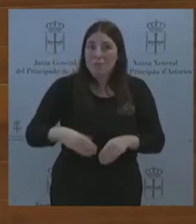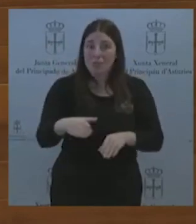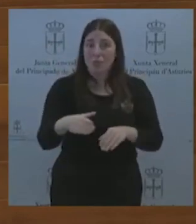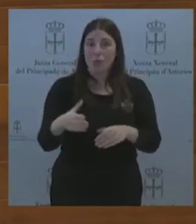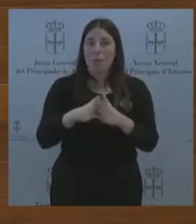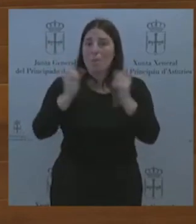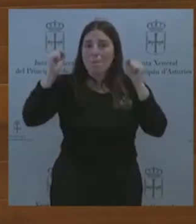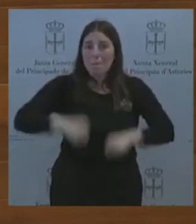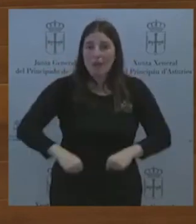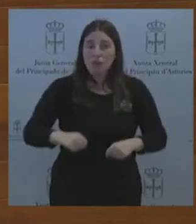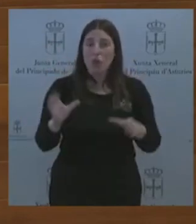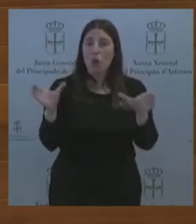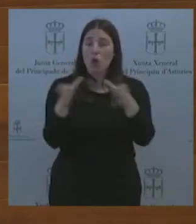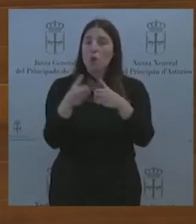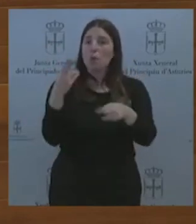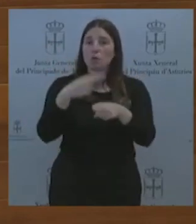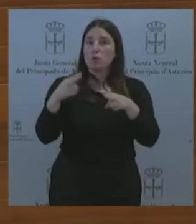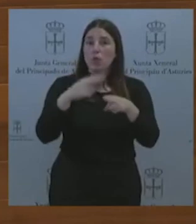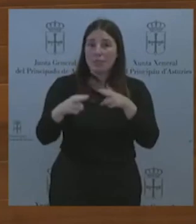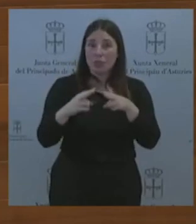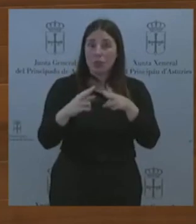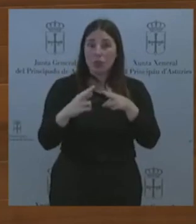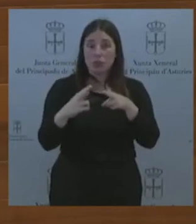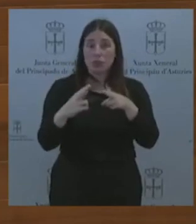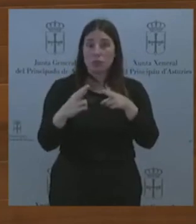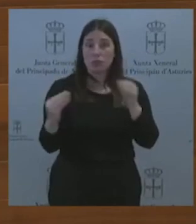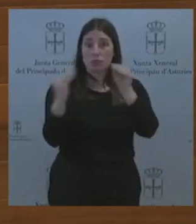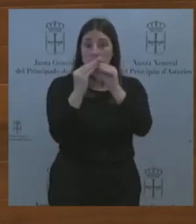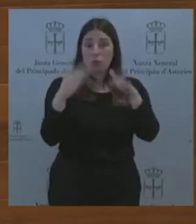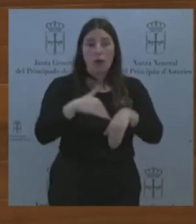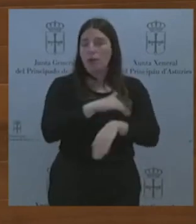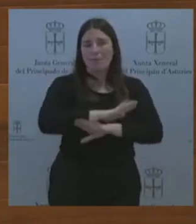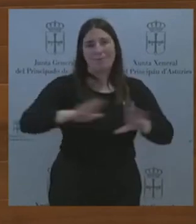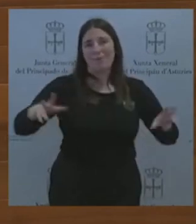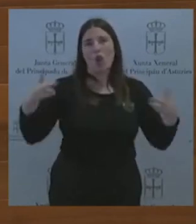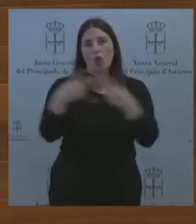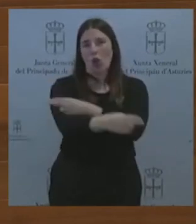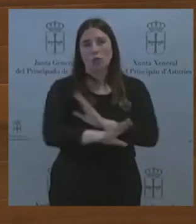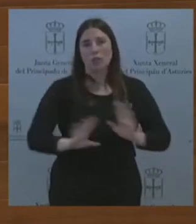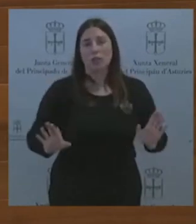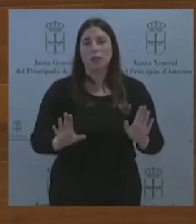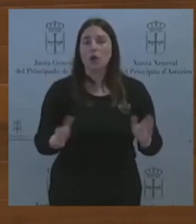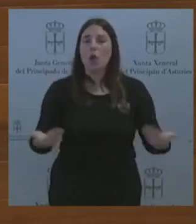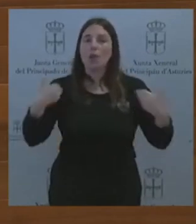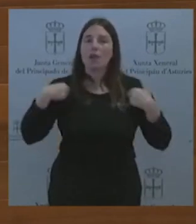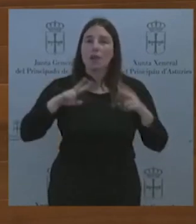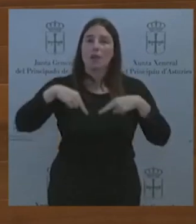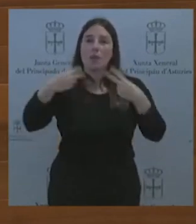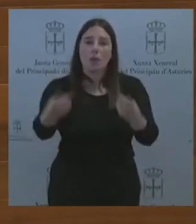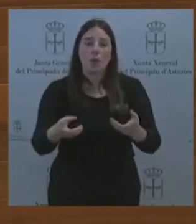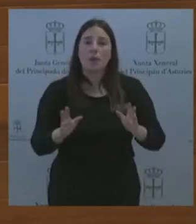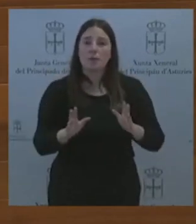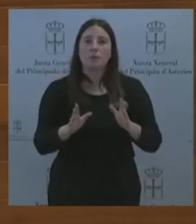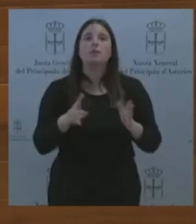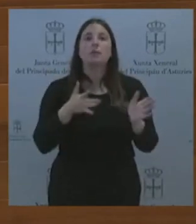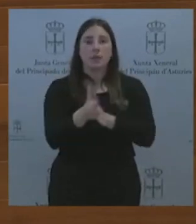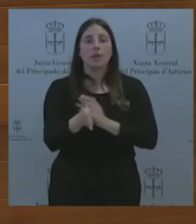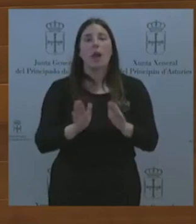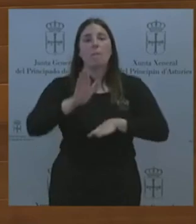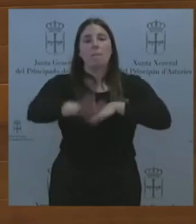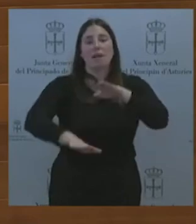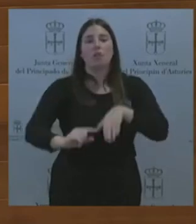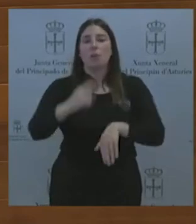condenen. Devolver competencias es el principio, el primer paso para crear un Estado